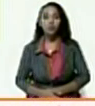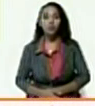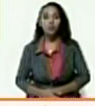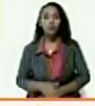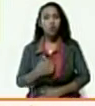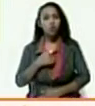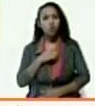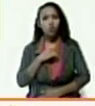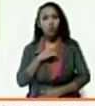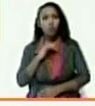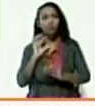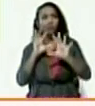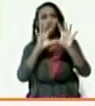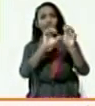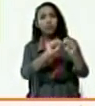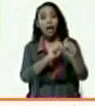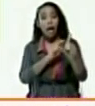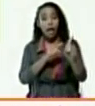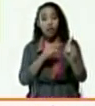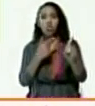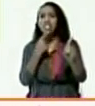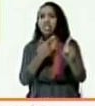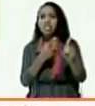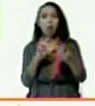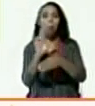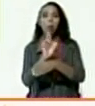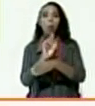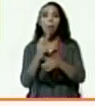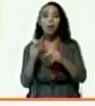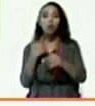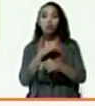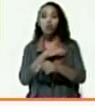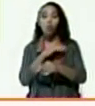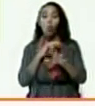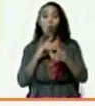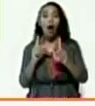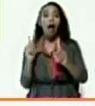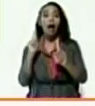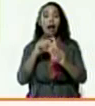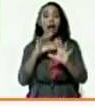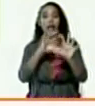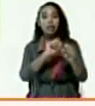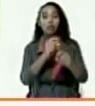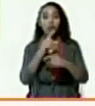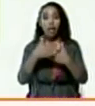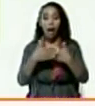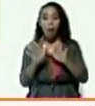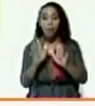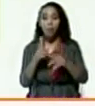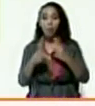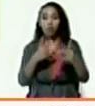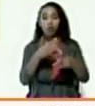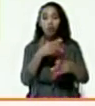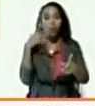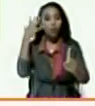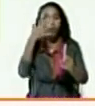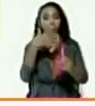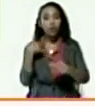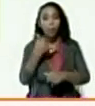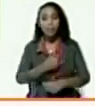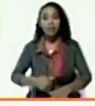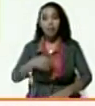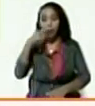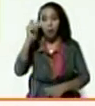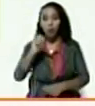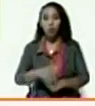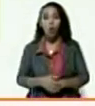Hemos alcanzado, esto se dice rápido, pero hemos alcanzado, desde que abrimos el proceso por instrucciones del hermano presidente Nicolás